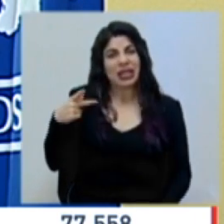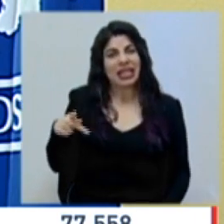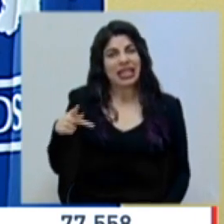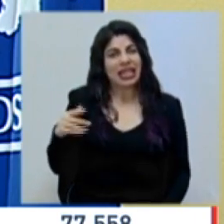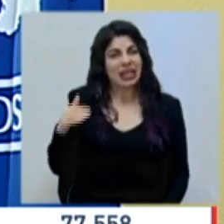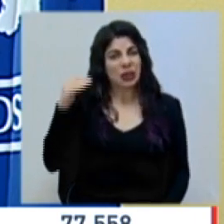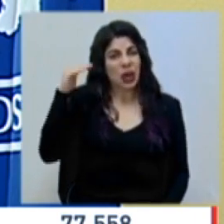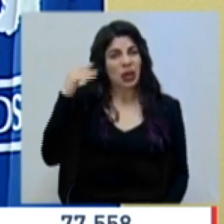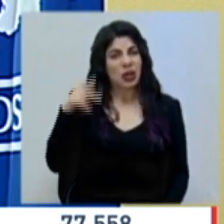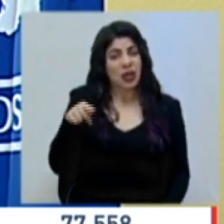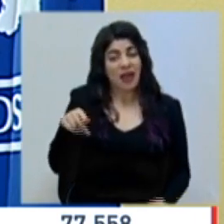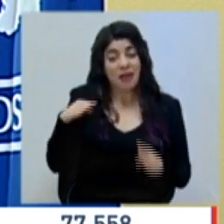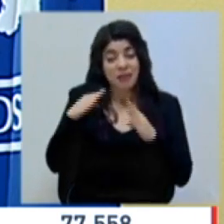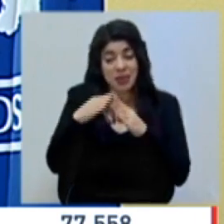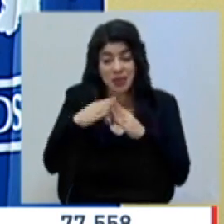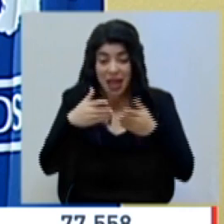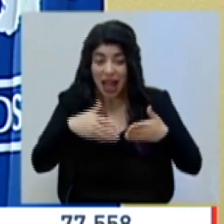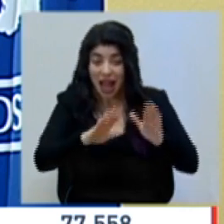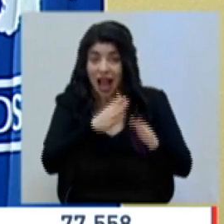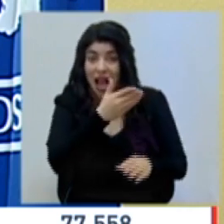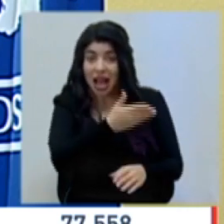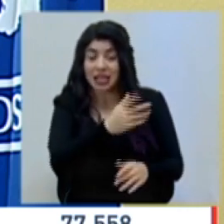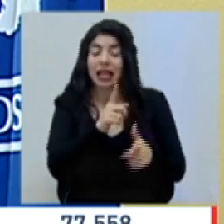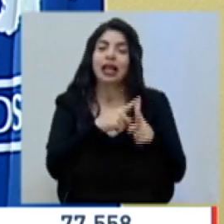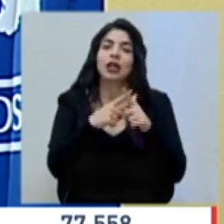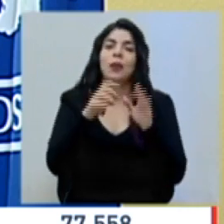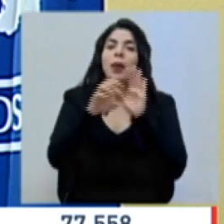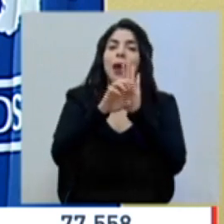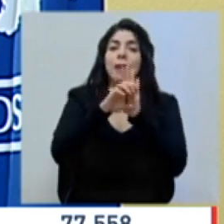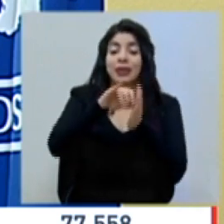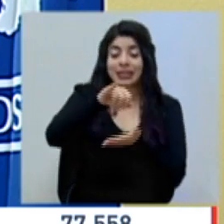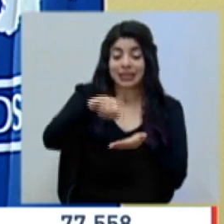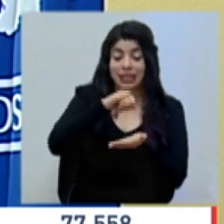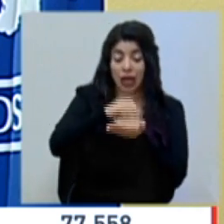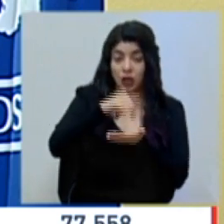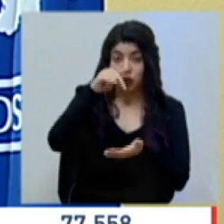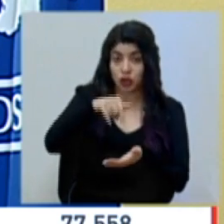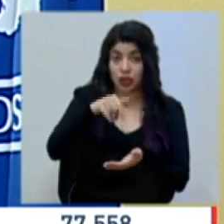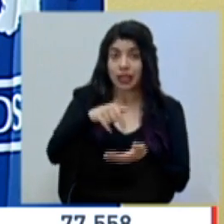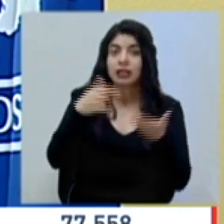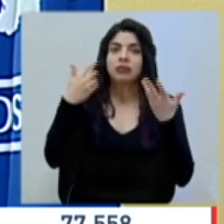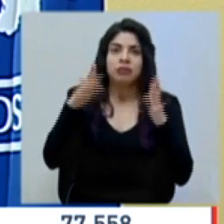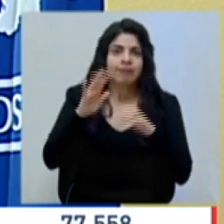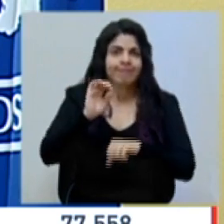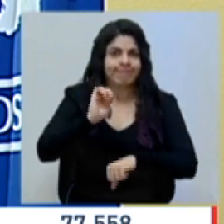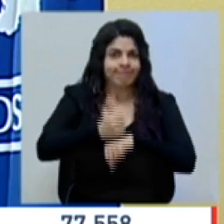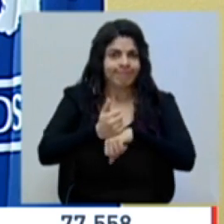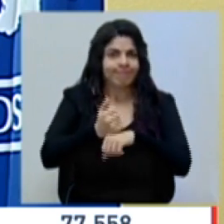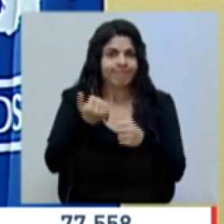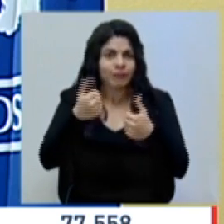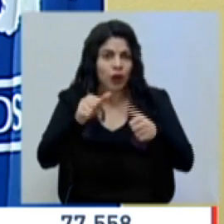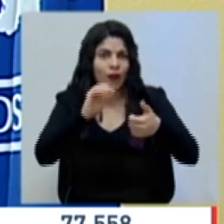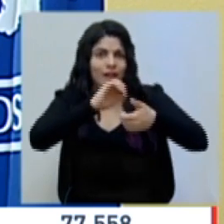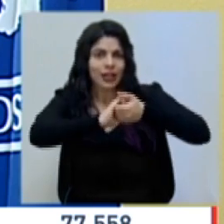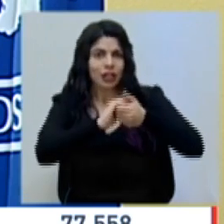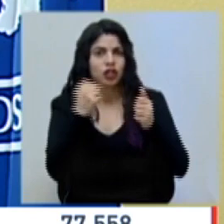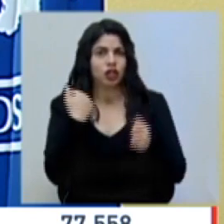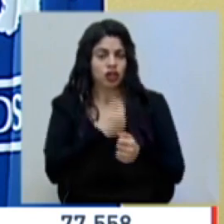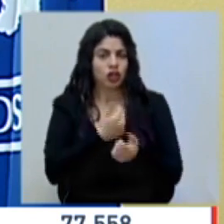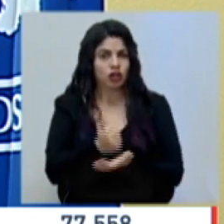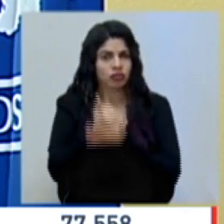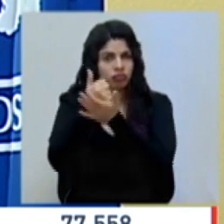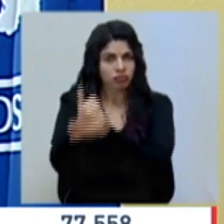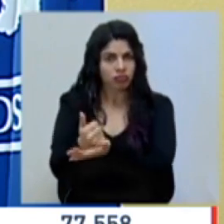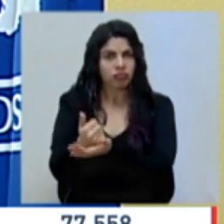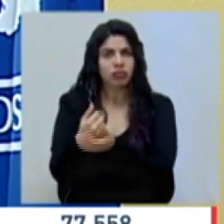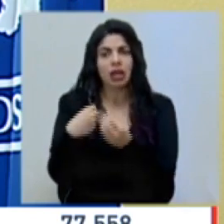riesgo y que viven en calle, entonces por lo menos el Cantón de San José ha establecido ese convenio con nosotros. Hemos